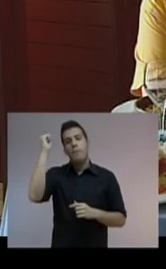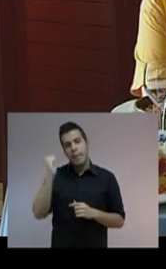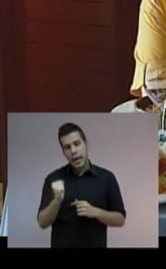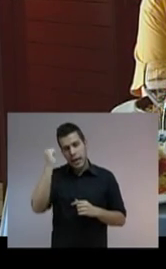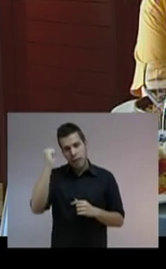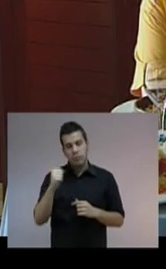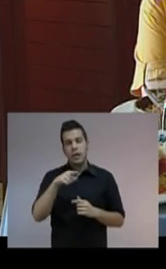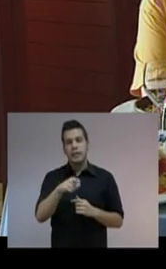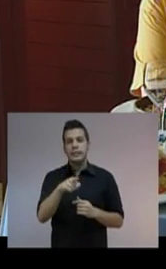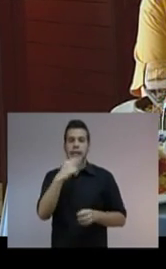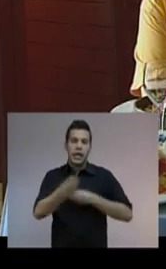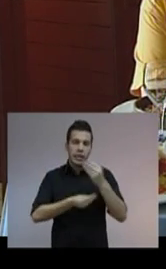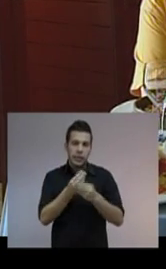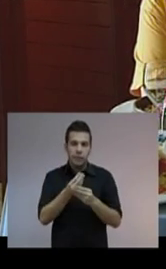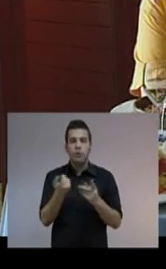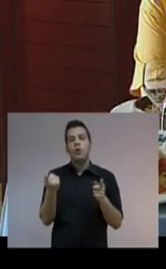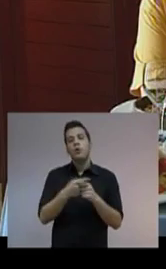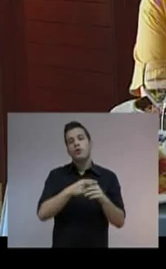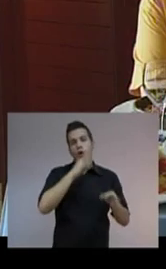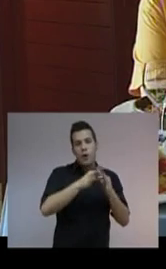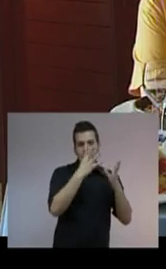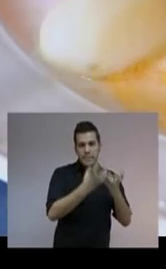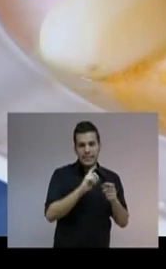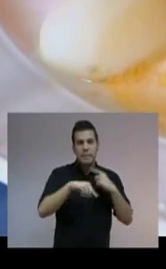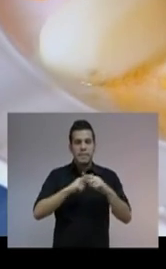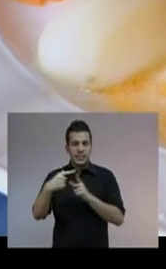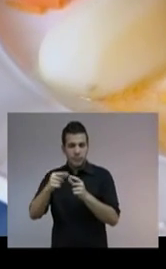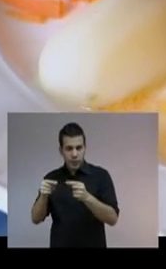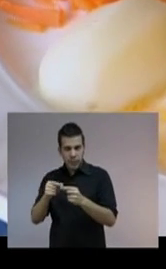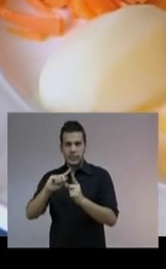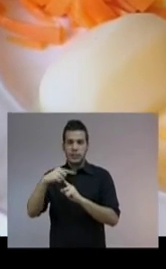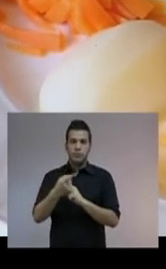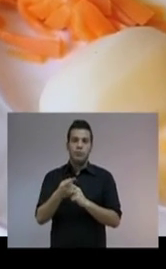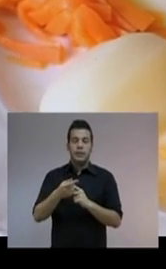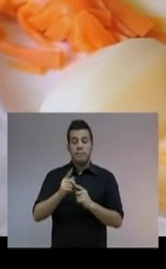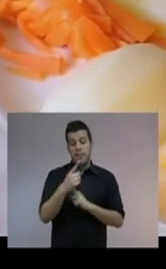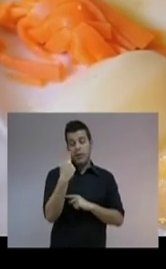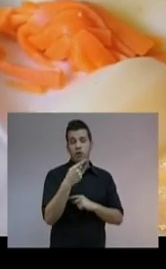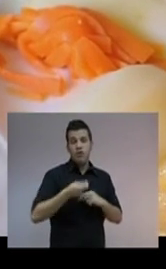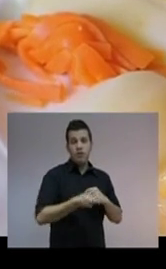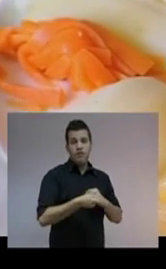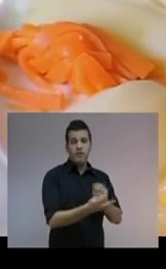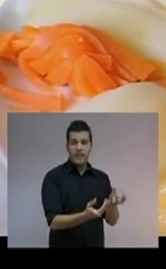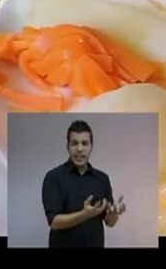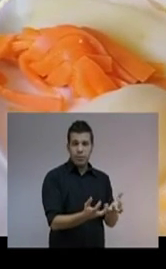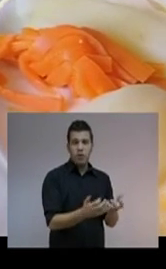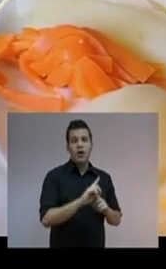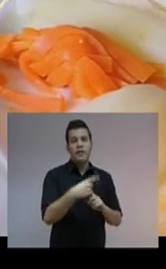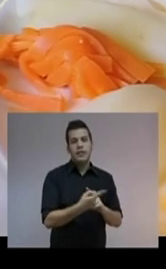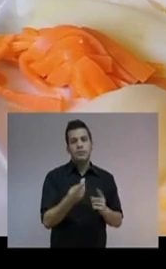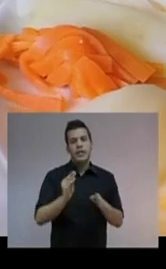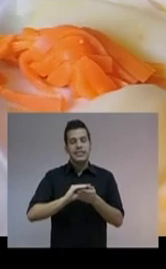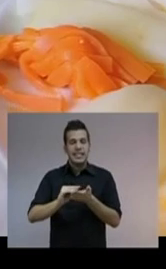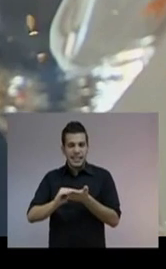hacemos pues es un bacalao que hacemos con unas pasas y unos piñones y lo freímos primero, después le ponemos la